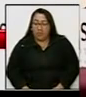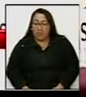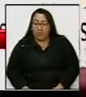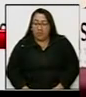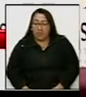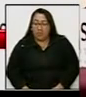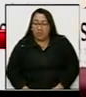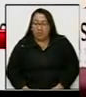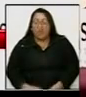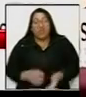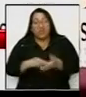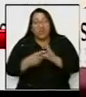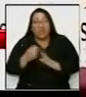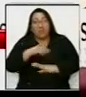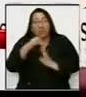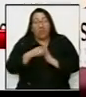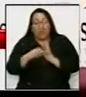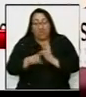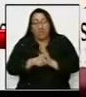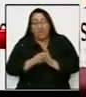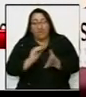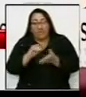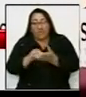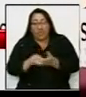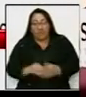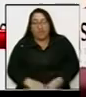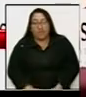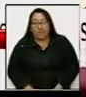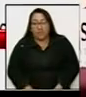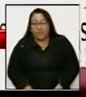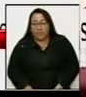menos el proyecto de ley contenga